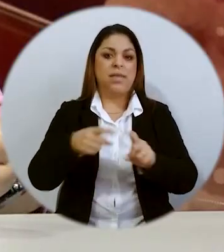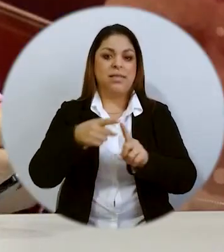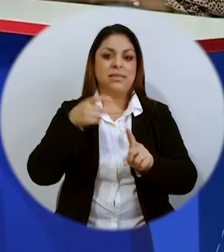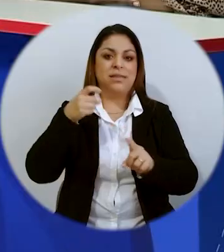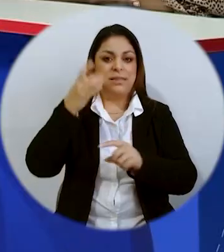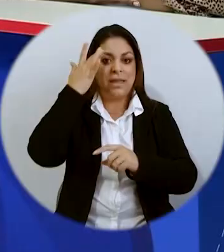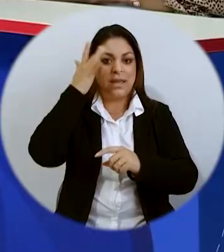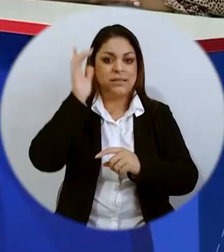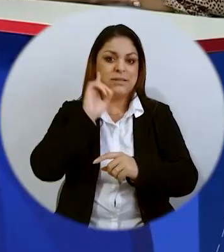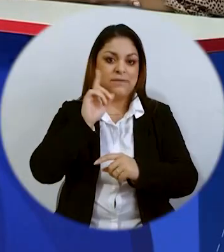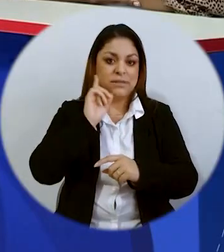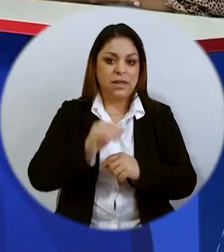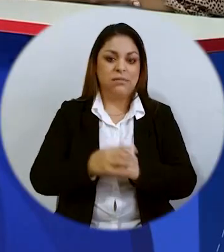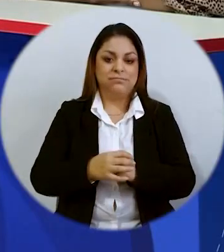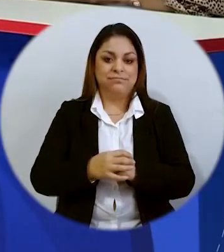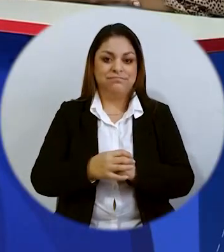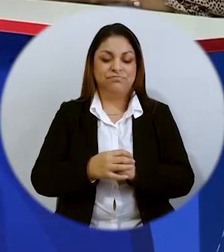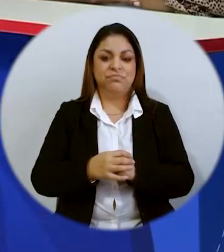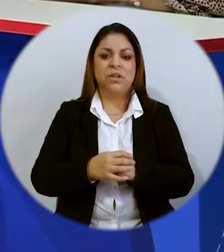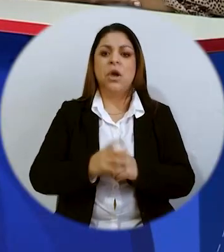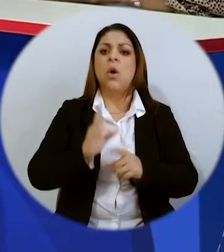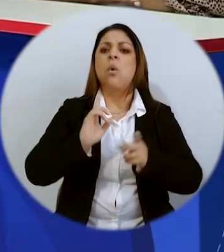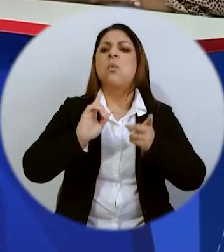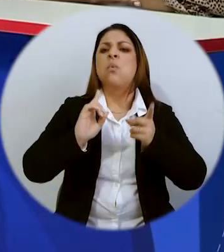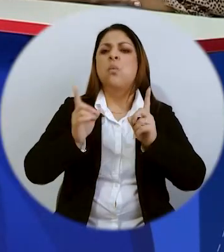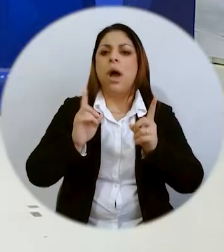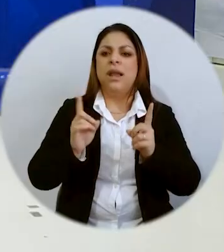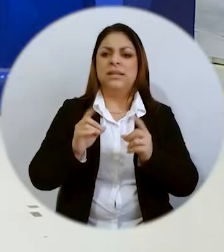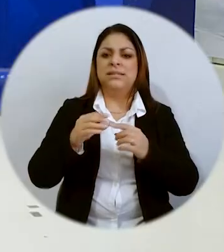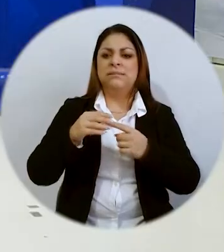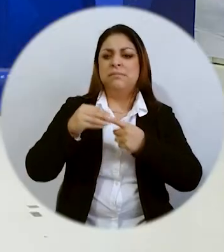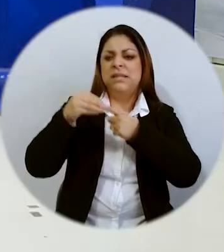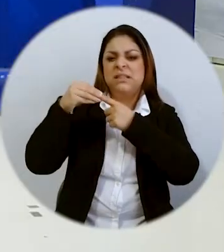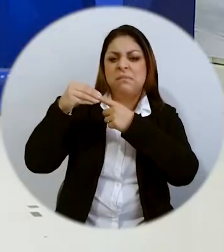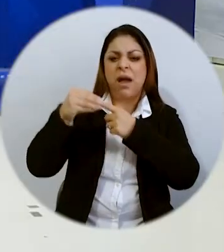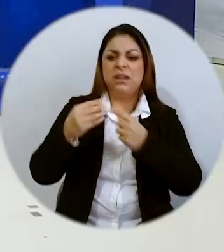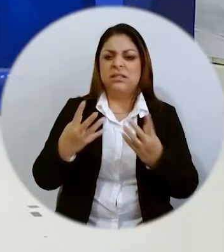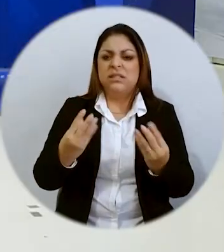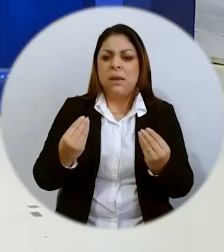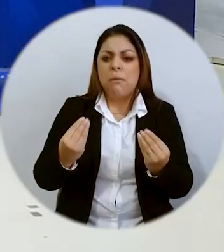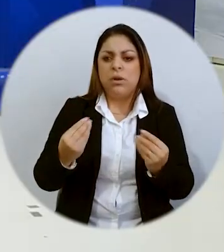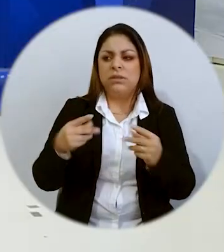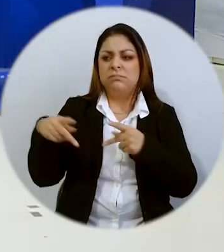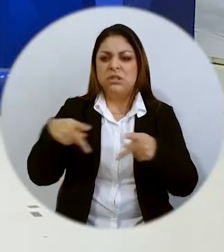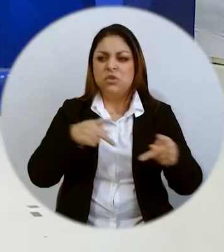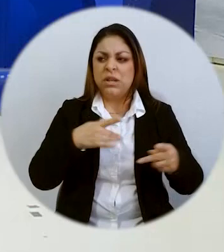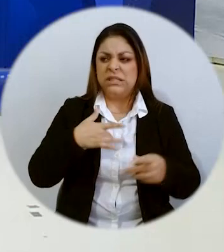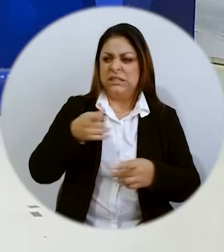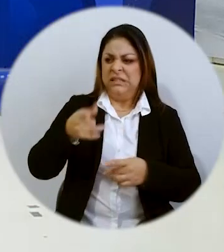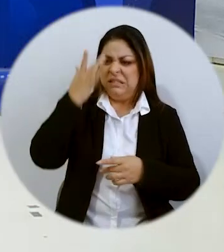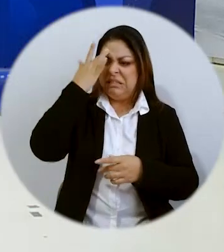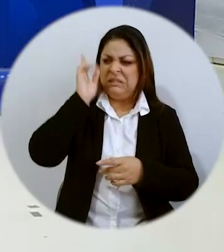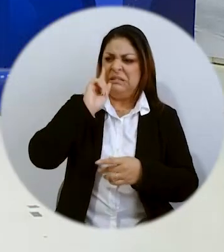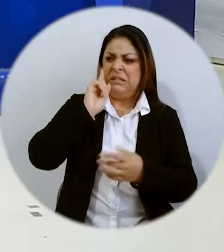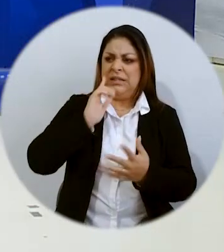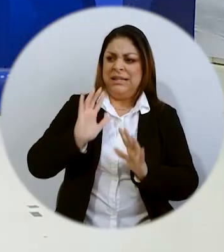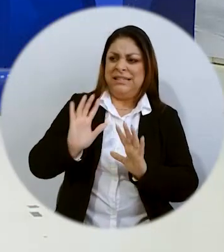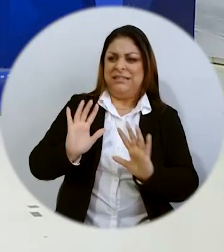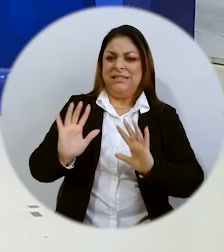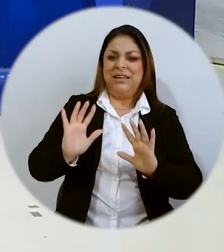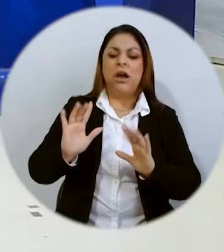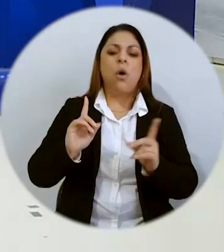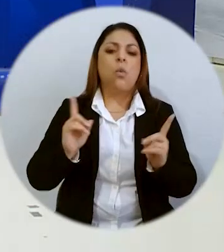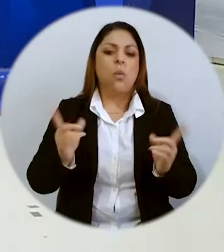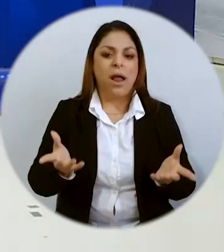producción que se puede hacer a partir de inteligencia artificial? ¿Cuáles son los principales temores que experimenta la gente en torno a la inteligencia